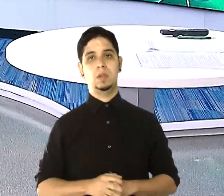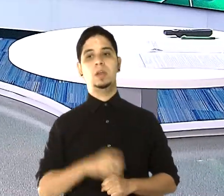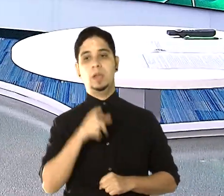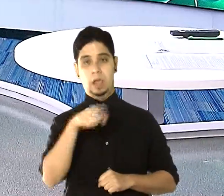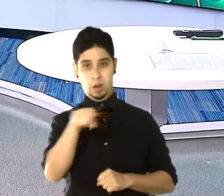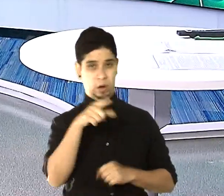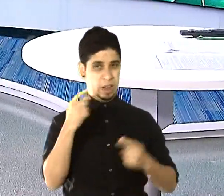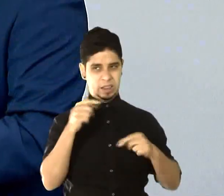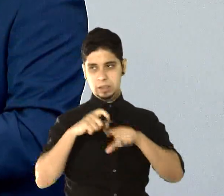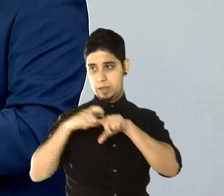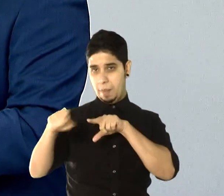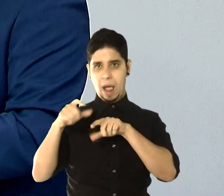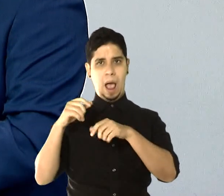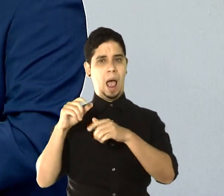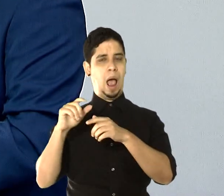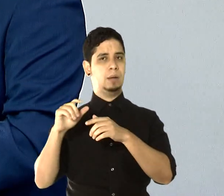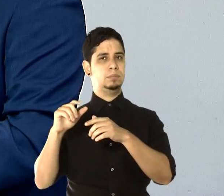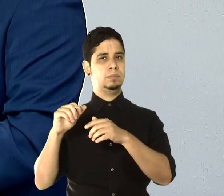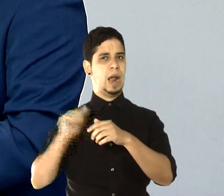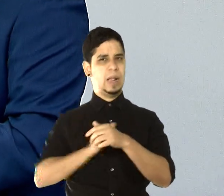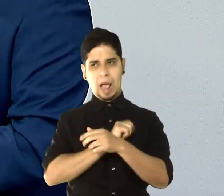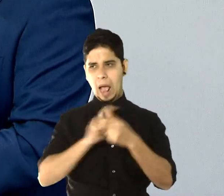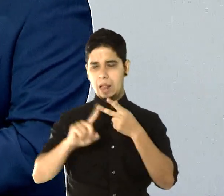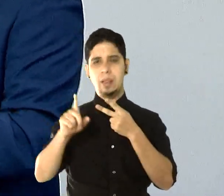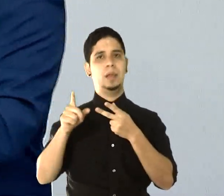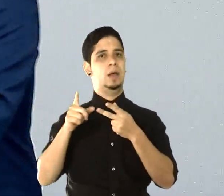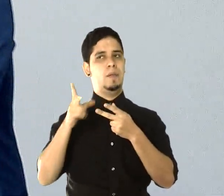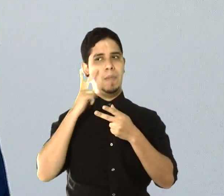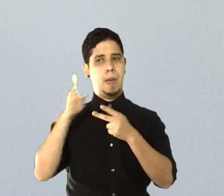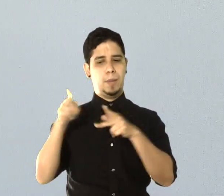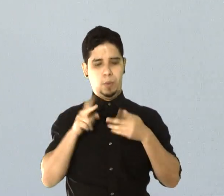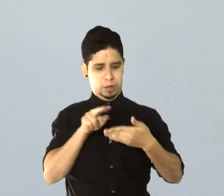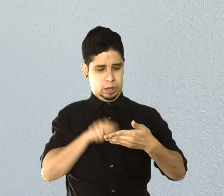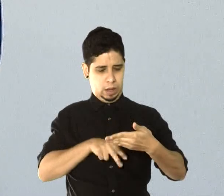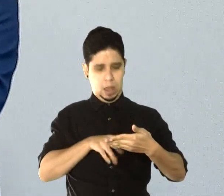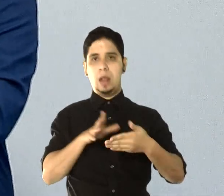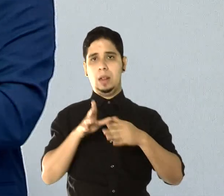los que lo llaman, los que ven las propuestas, los que las analizan. Así le dicen hay que mejorar